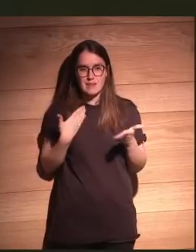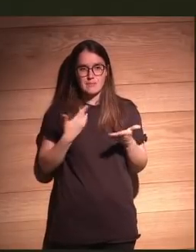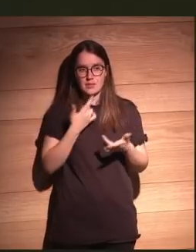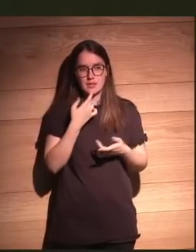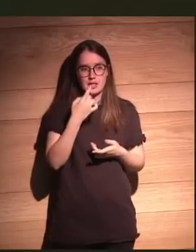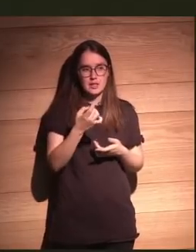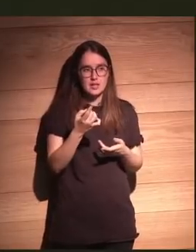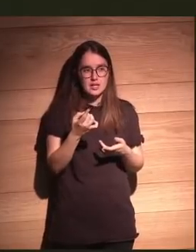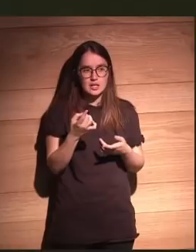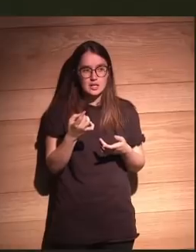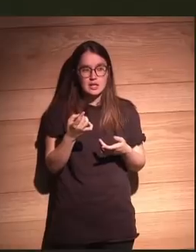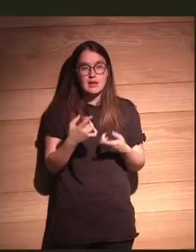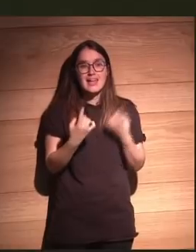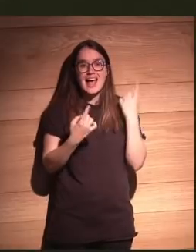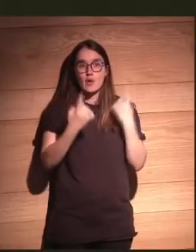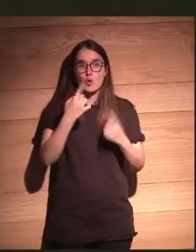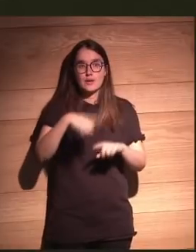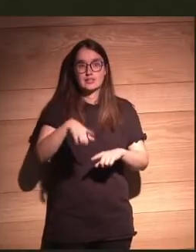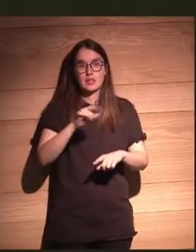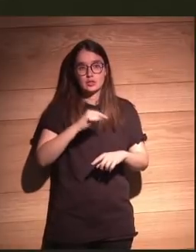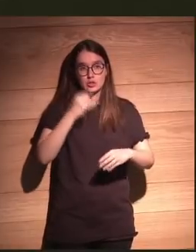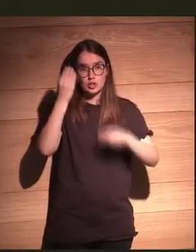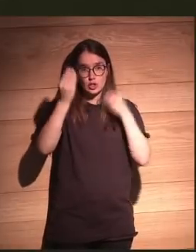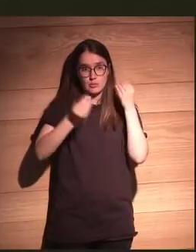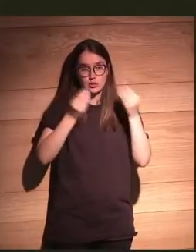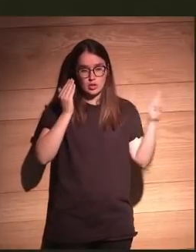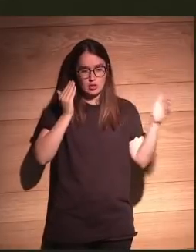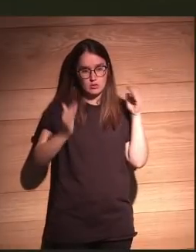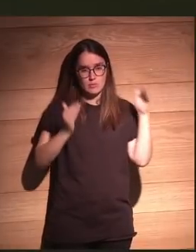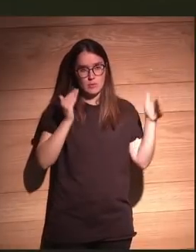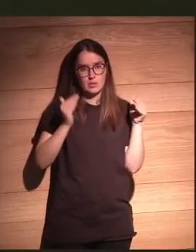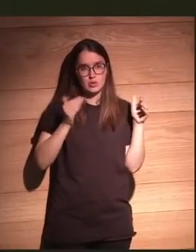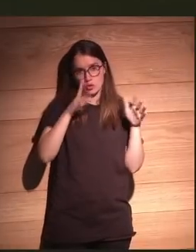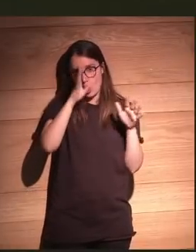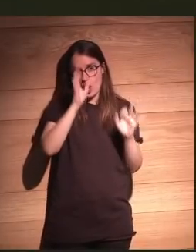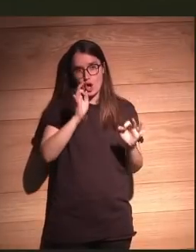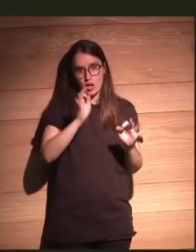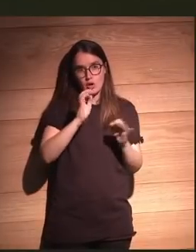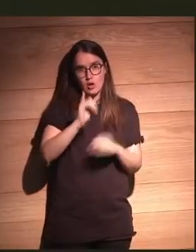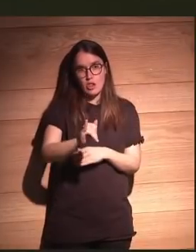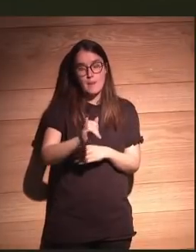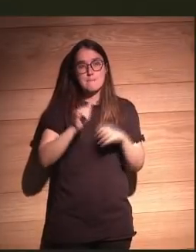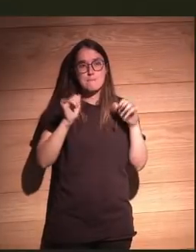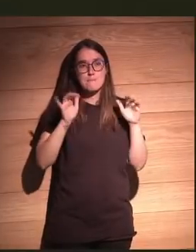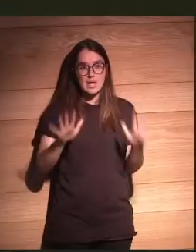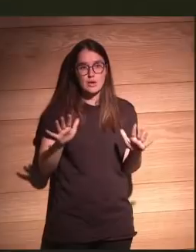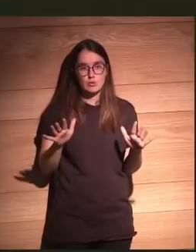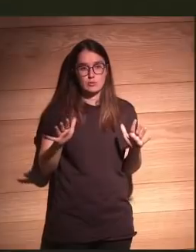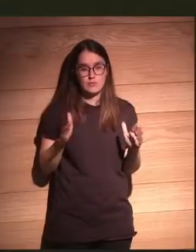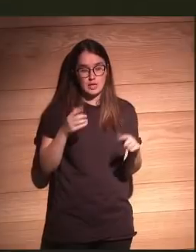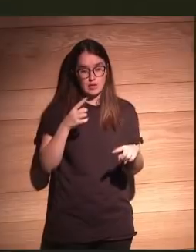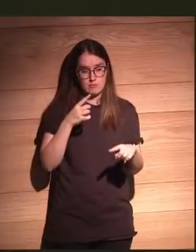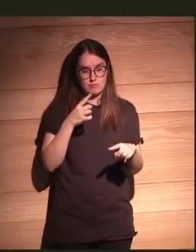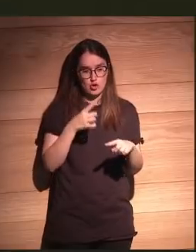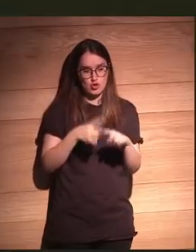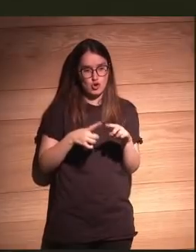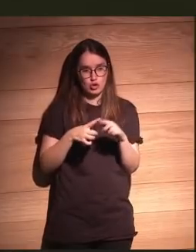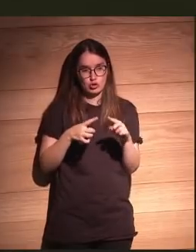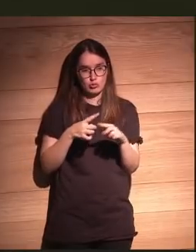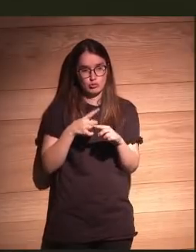mesa es que hay decisiones que yo creo que en un momento dado tienen todo su sentido, pero que a corto, medio y largo